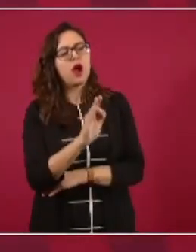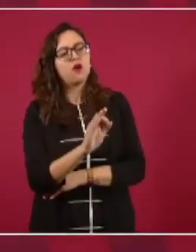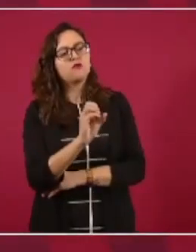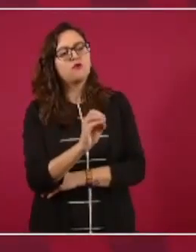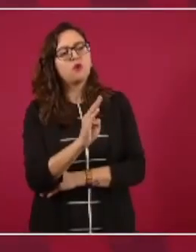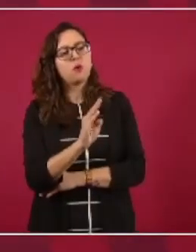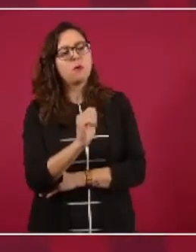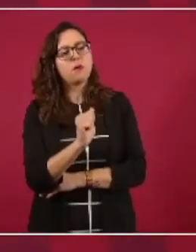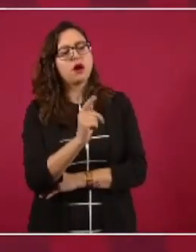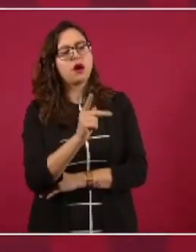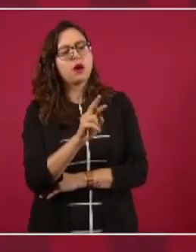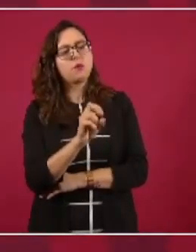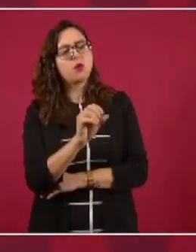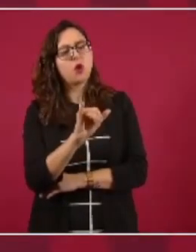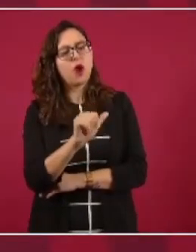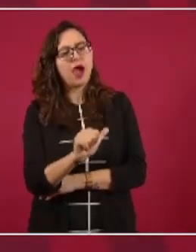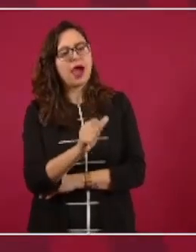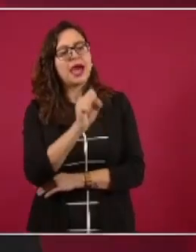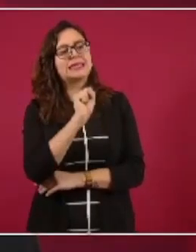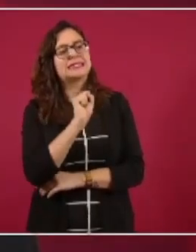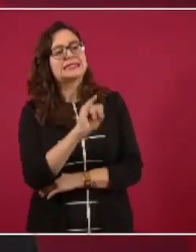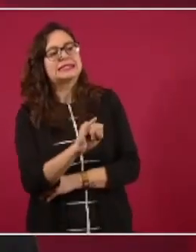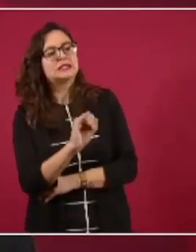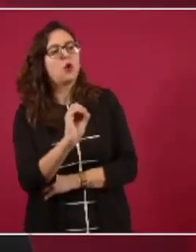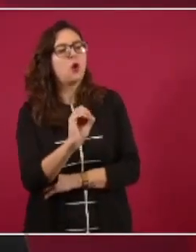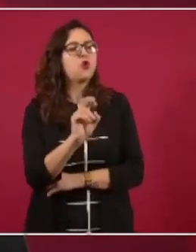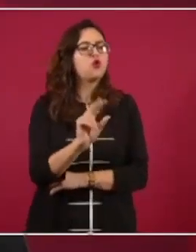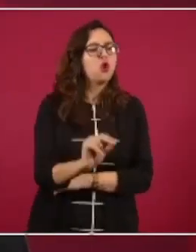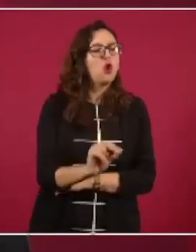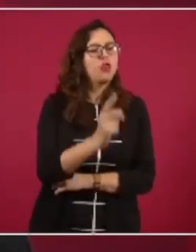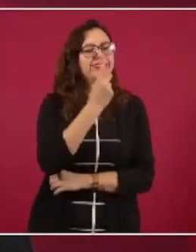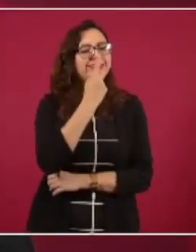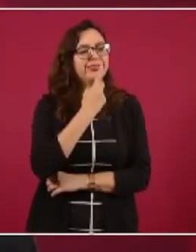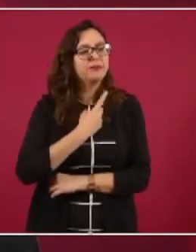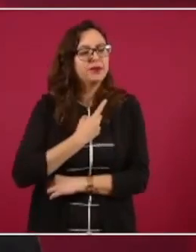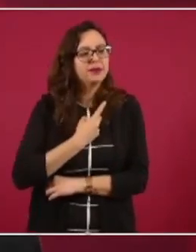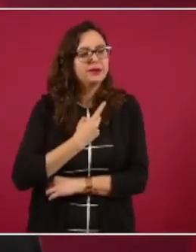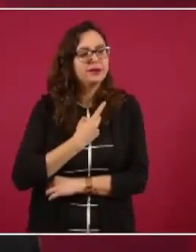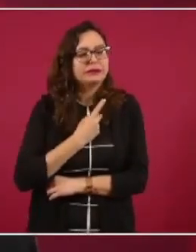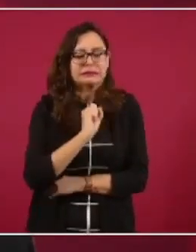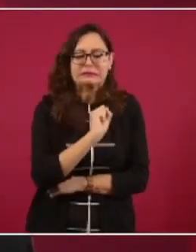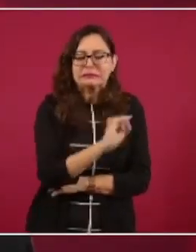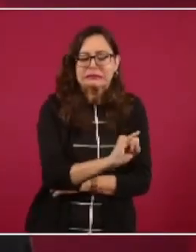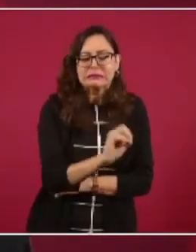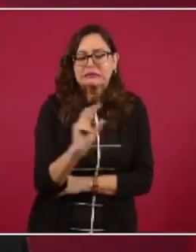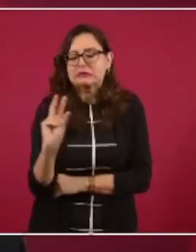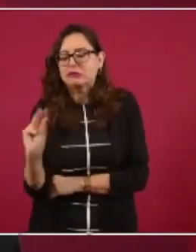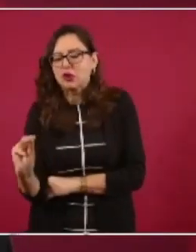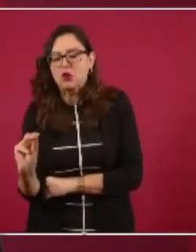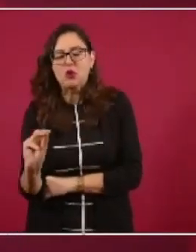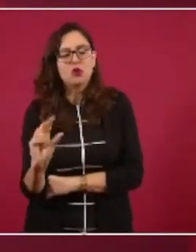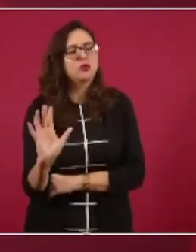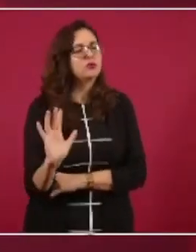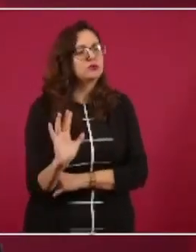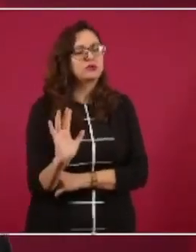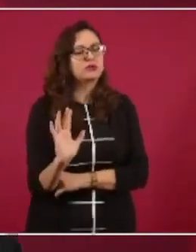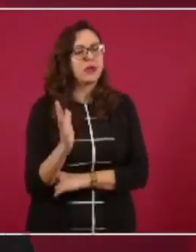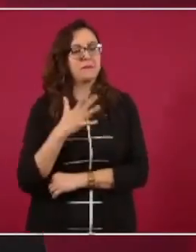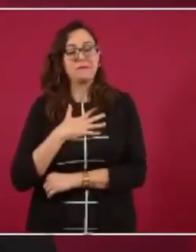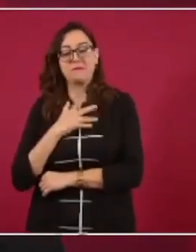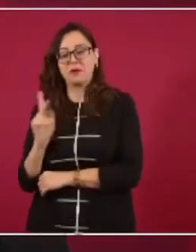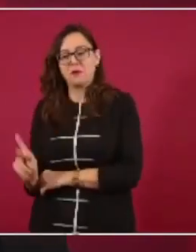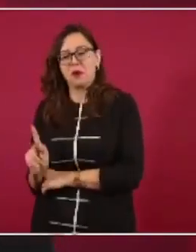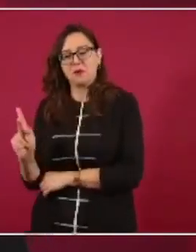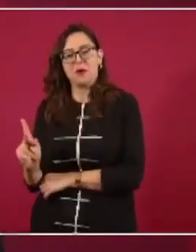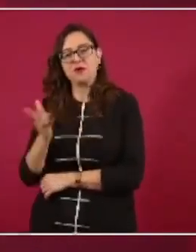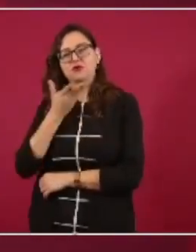Como dicen en mi pueblo. ¿Vas a querer o no vas a querer? Lo demás no me